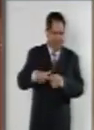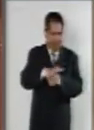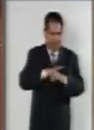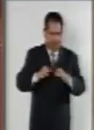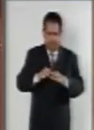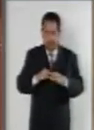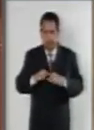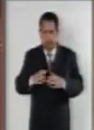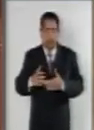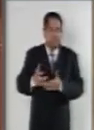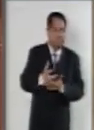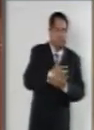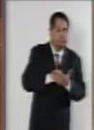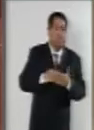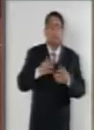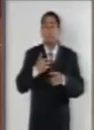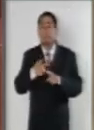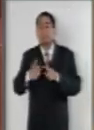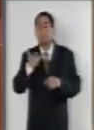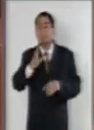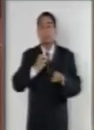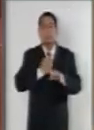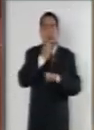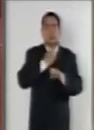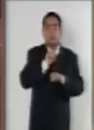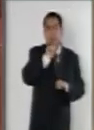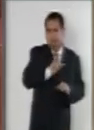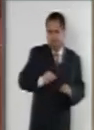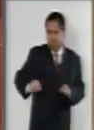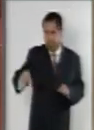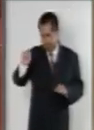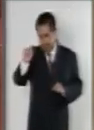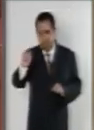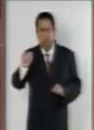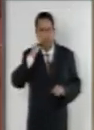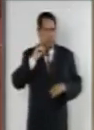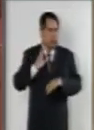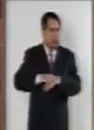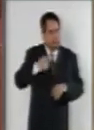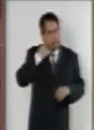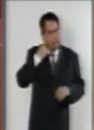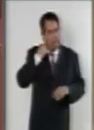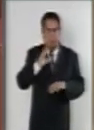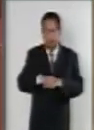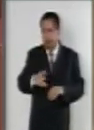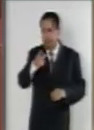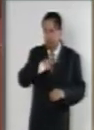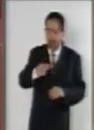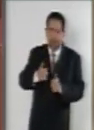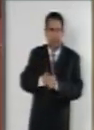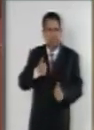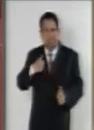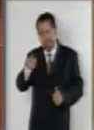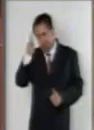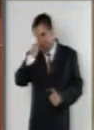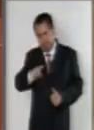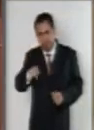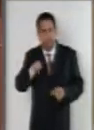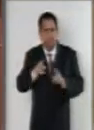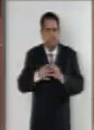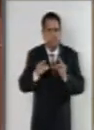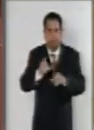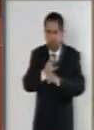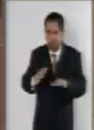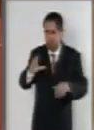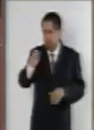especiales deberán ubicarse en 10 entidades federativas que tienen mayor pobreza extrema de acuerdo con la información